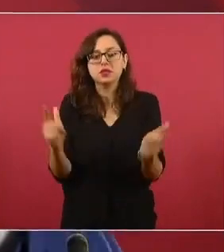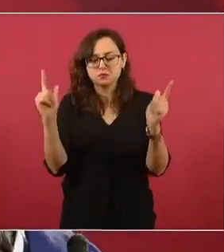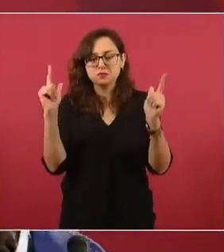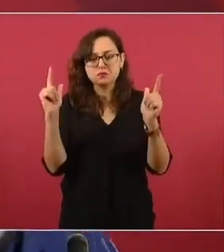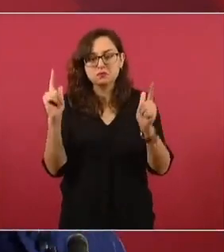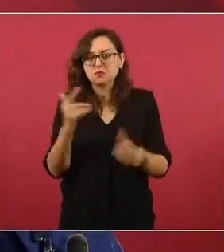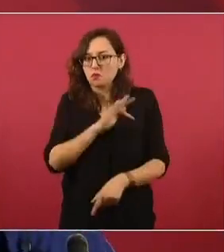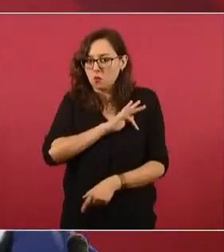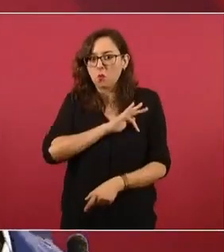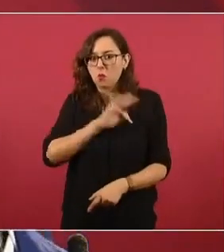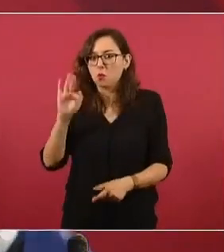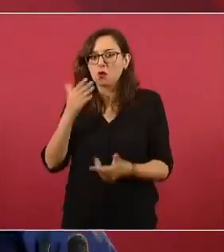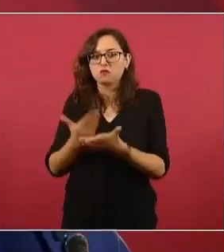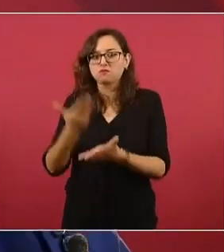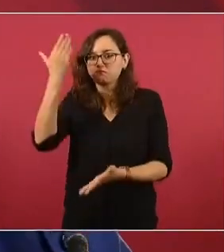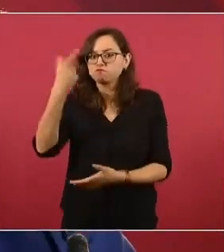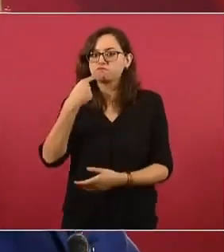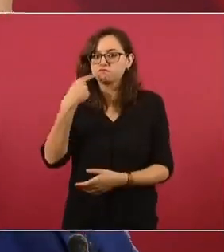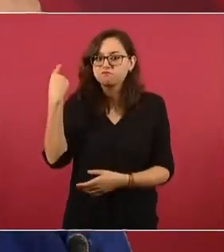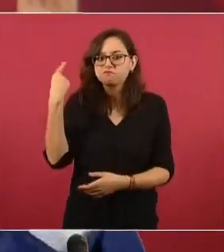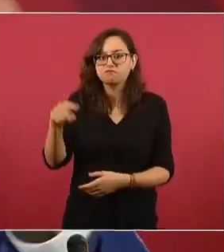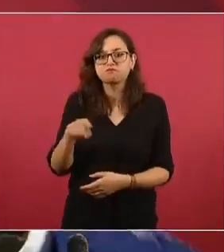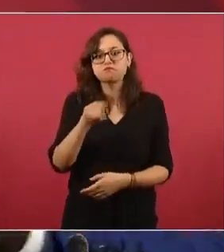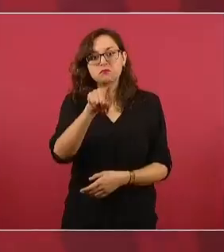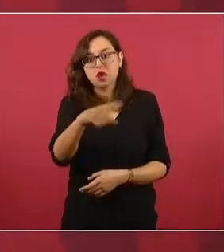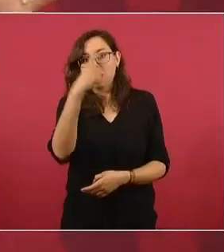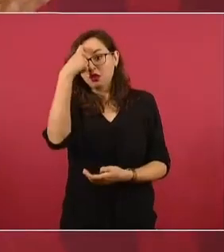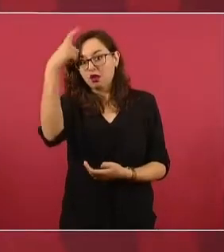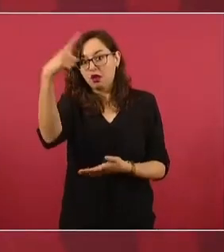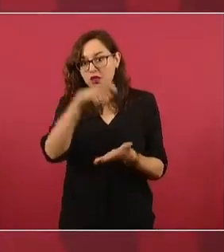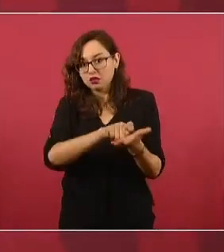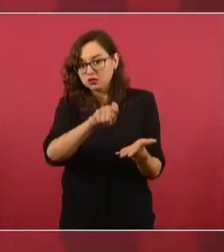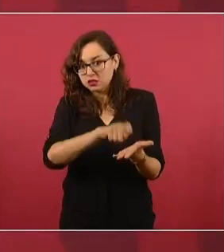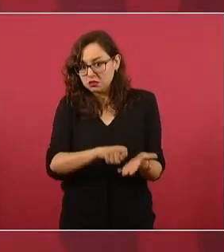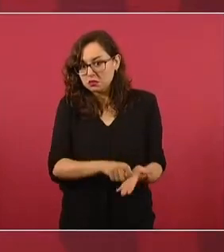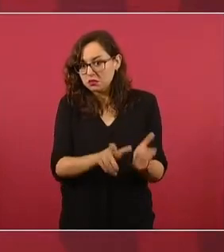¿no?, al autor del libro ni a nadie,